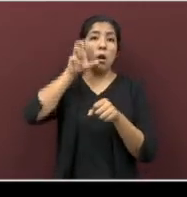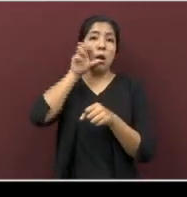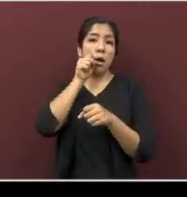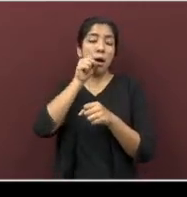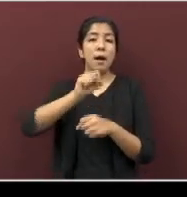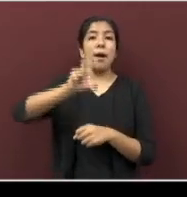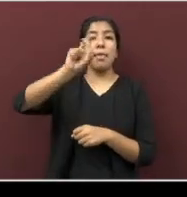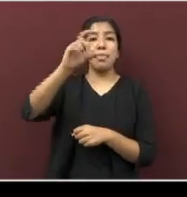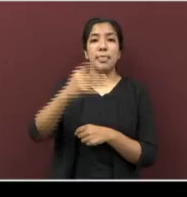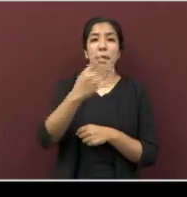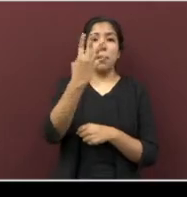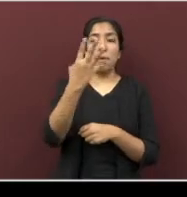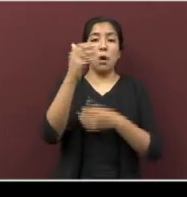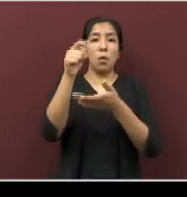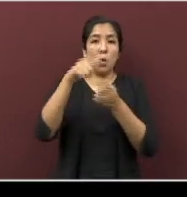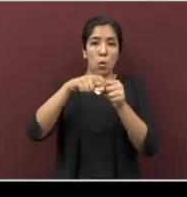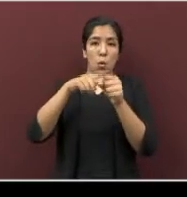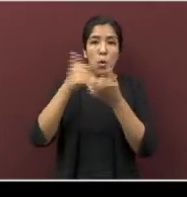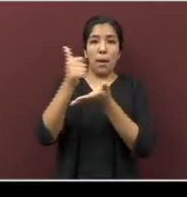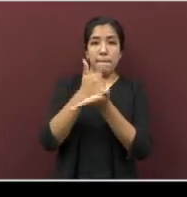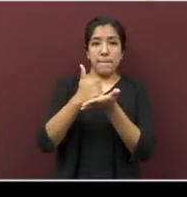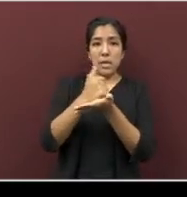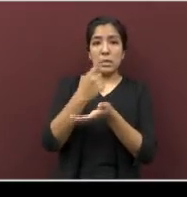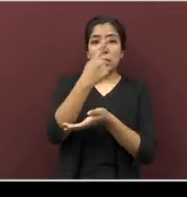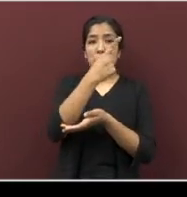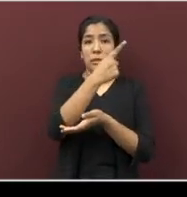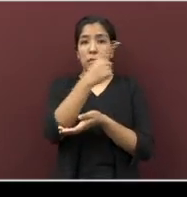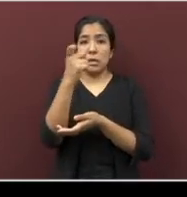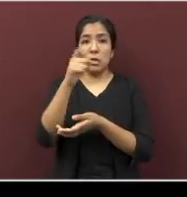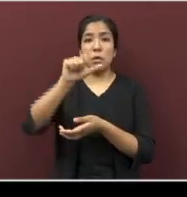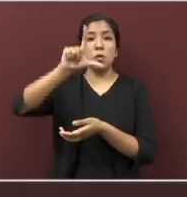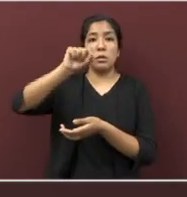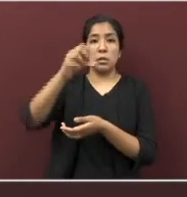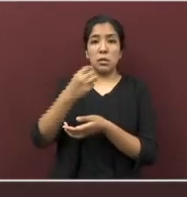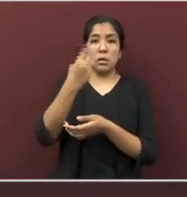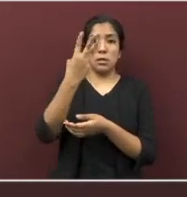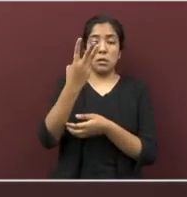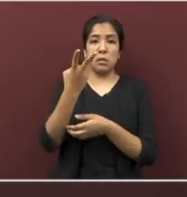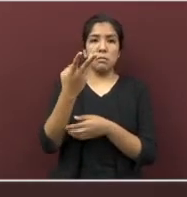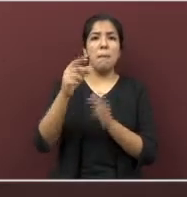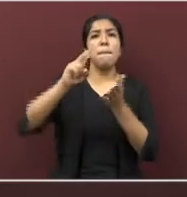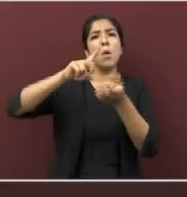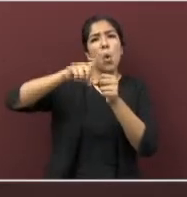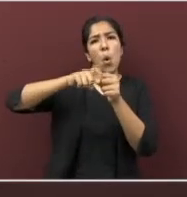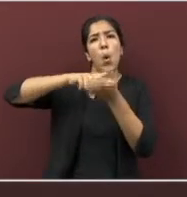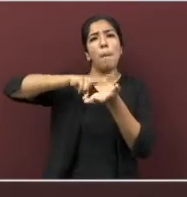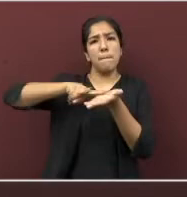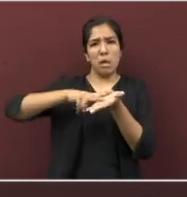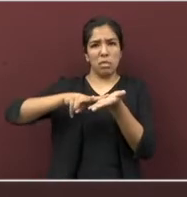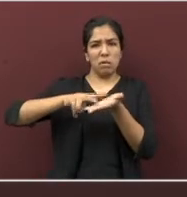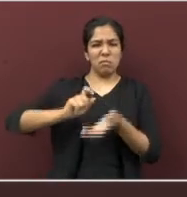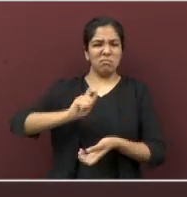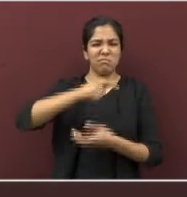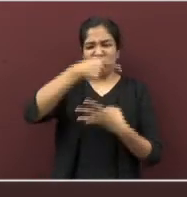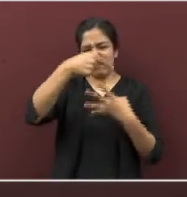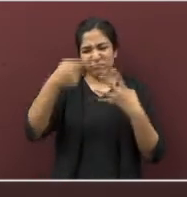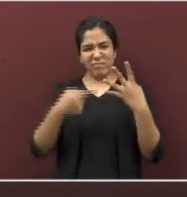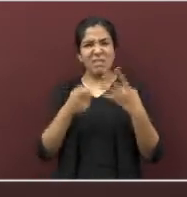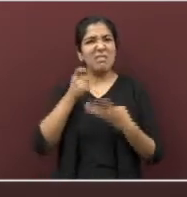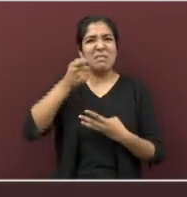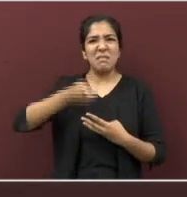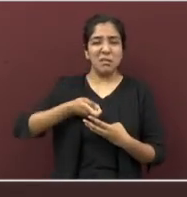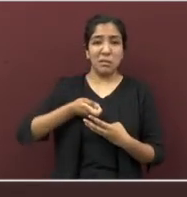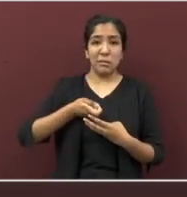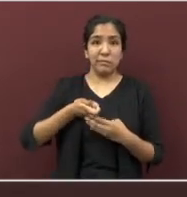y 173 en verde de riesgo bajo esto significa que no hay